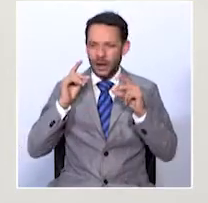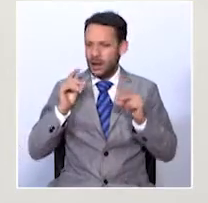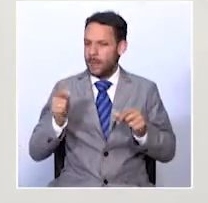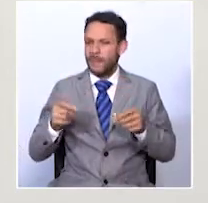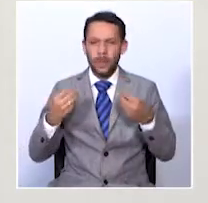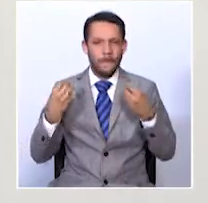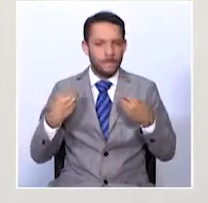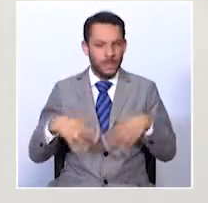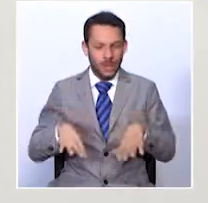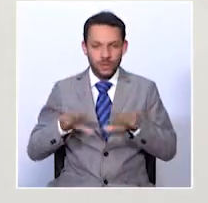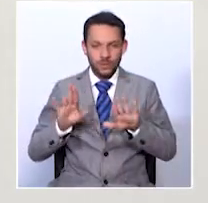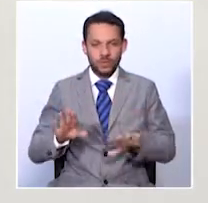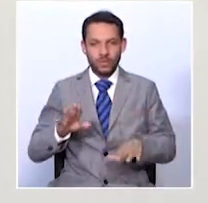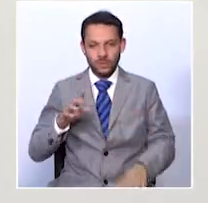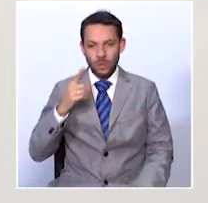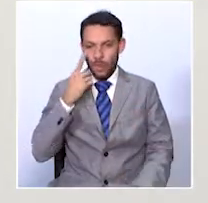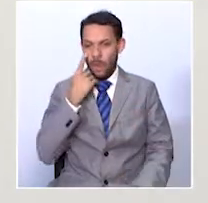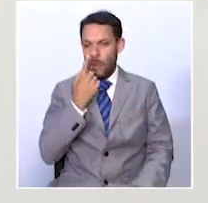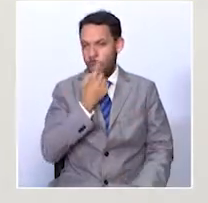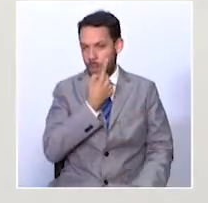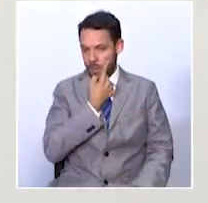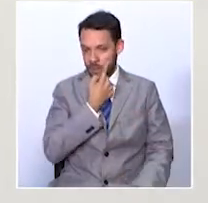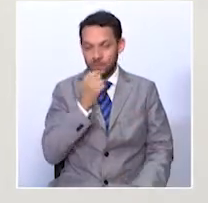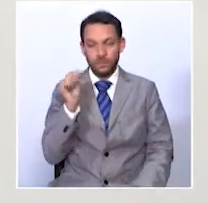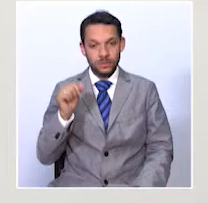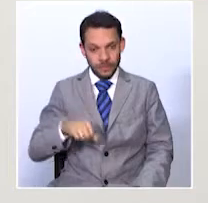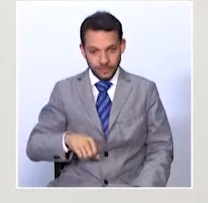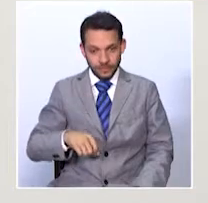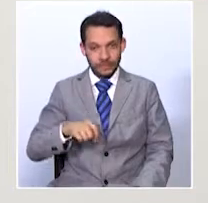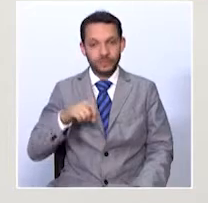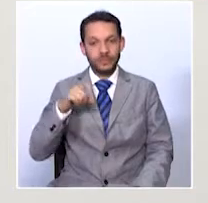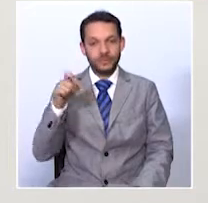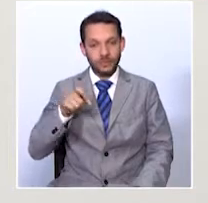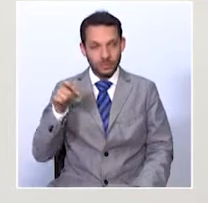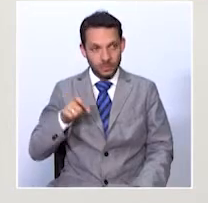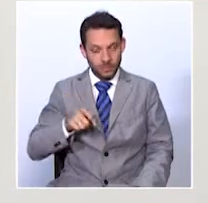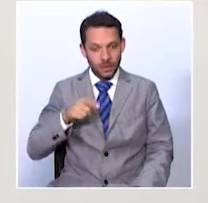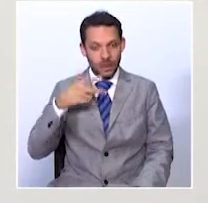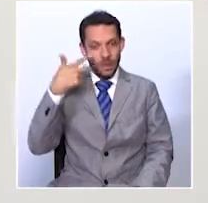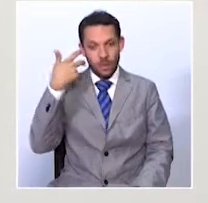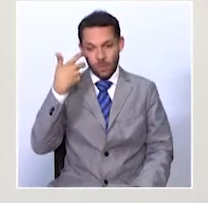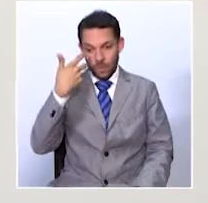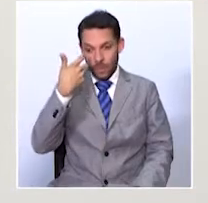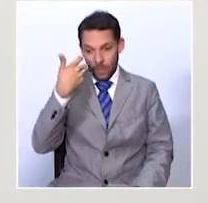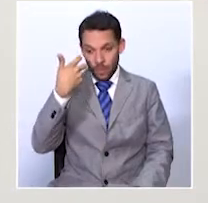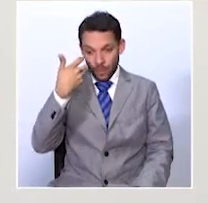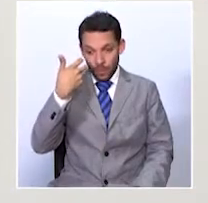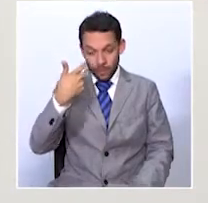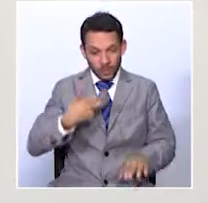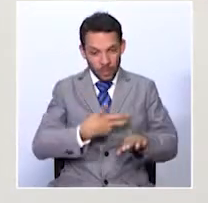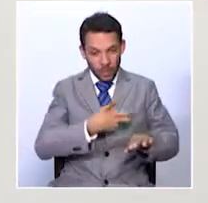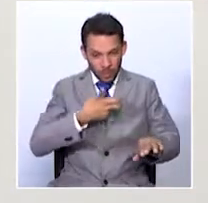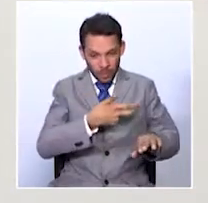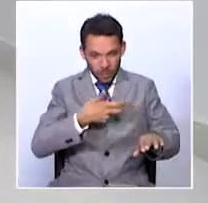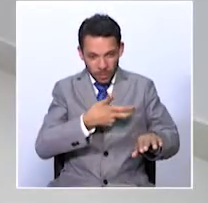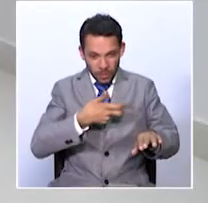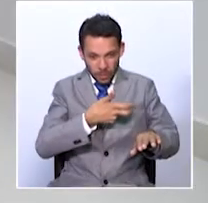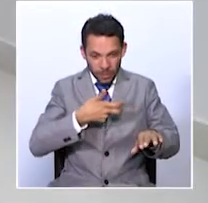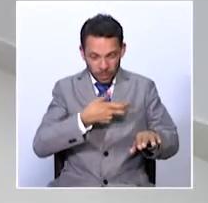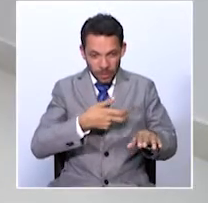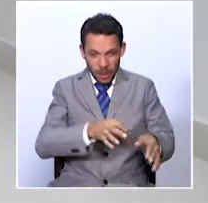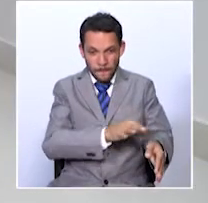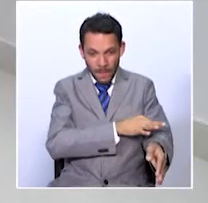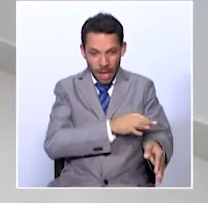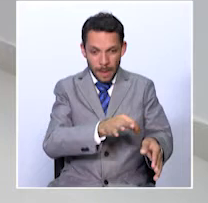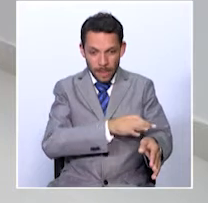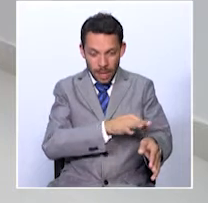los párpados. Entonces, uno puede abrir como cirujano, sacar la grasita parcialmente o remodelarle su